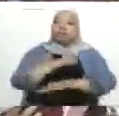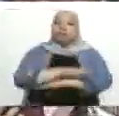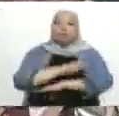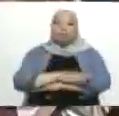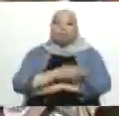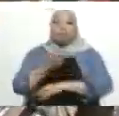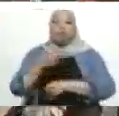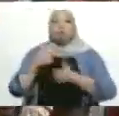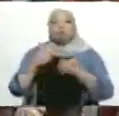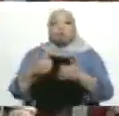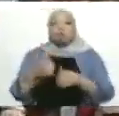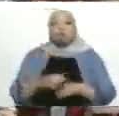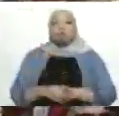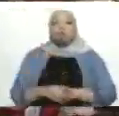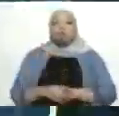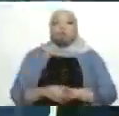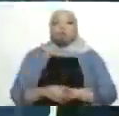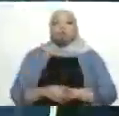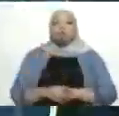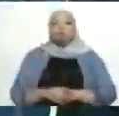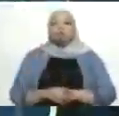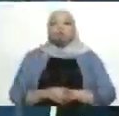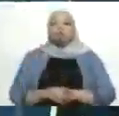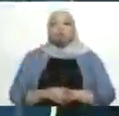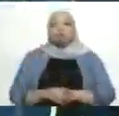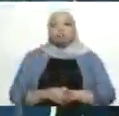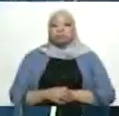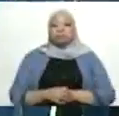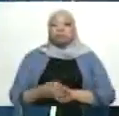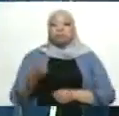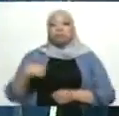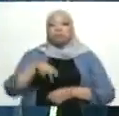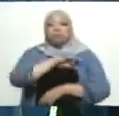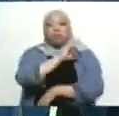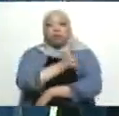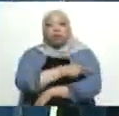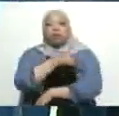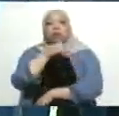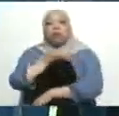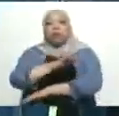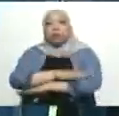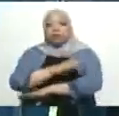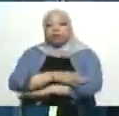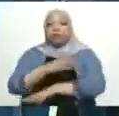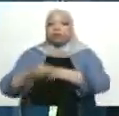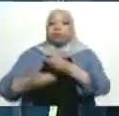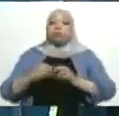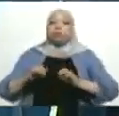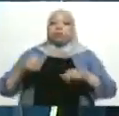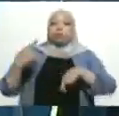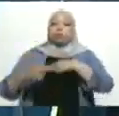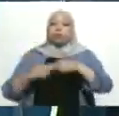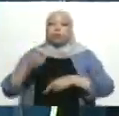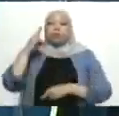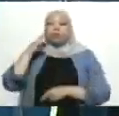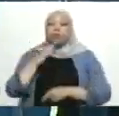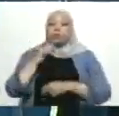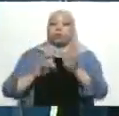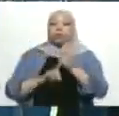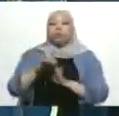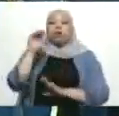millón. De ahí en adelante, de esa fuerza moralizante, comenzó la revolución bolivariana a